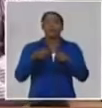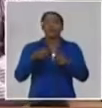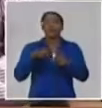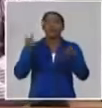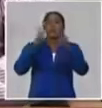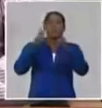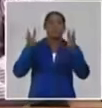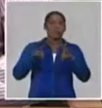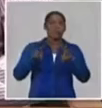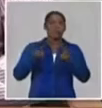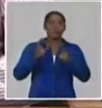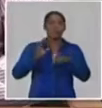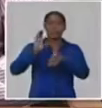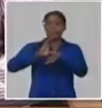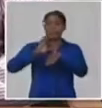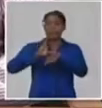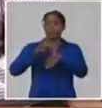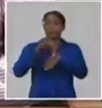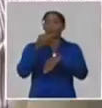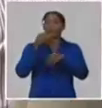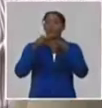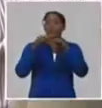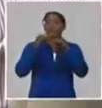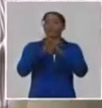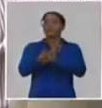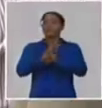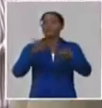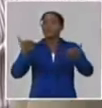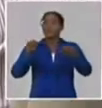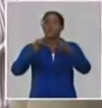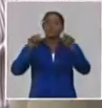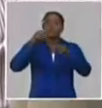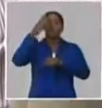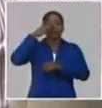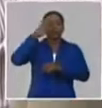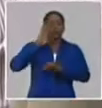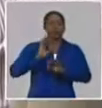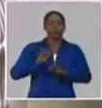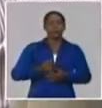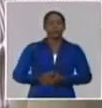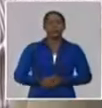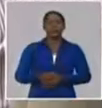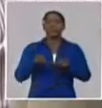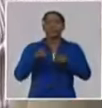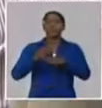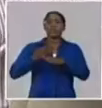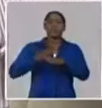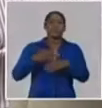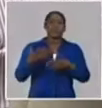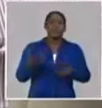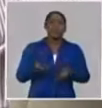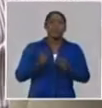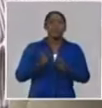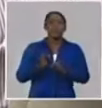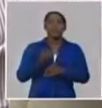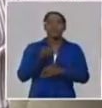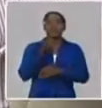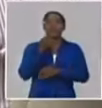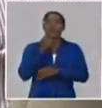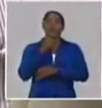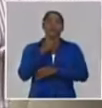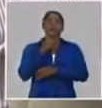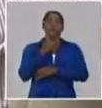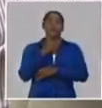cualquiera de las tiendas. El acreditarse lleva a concebir un mercado cautivo, es decir, para brindarle servicio a